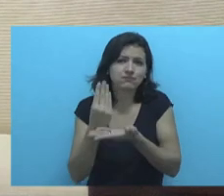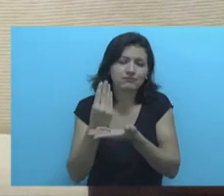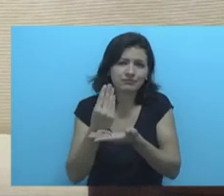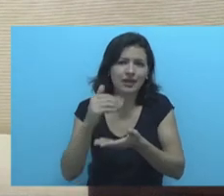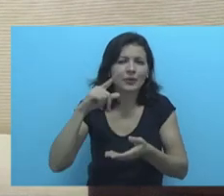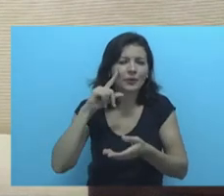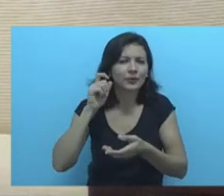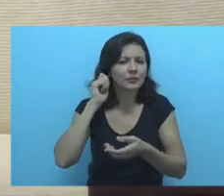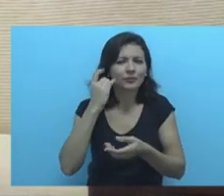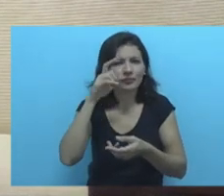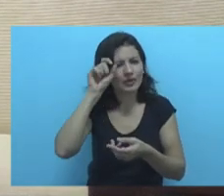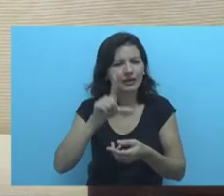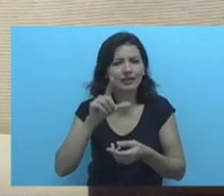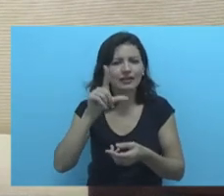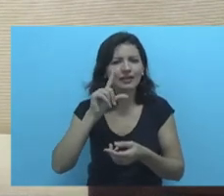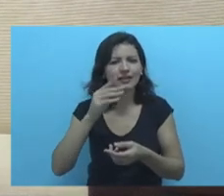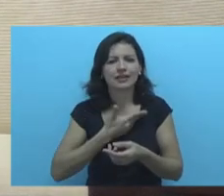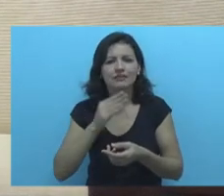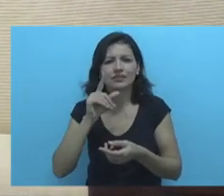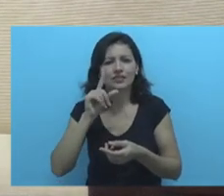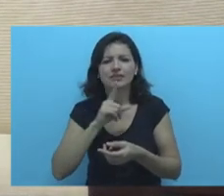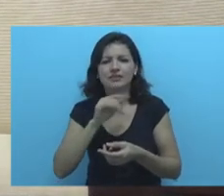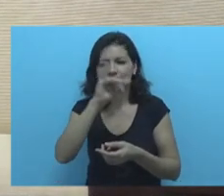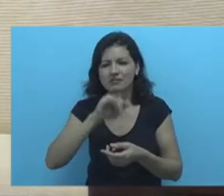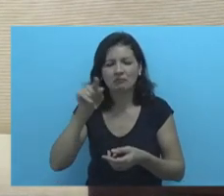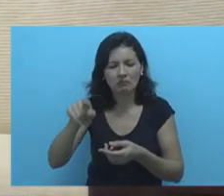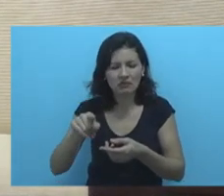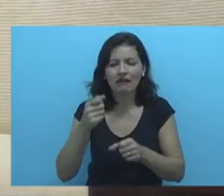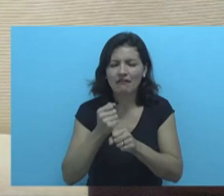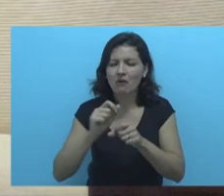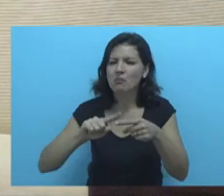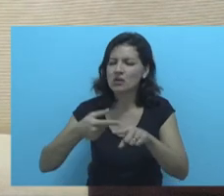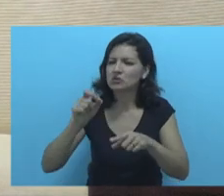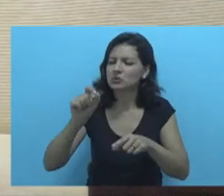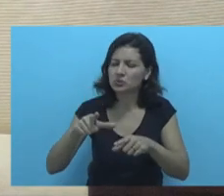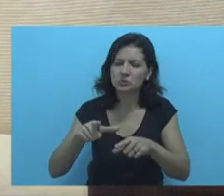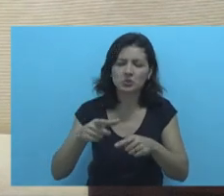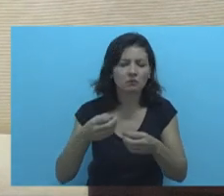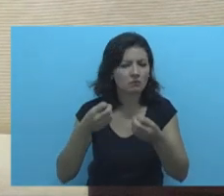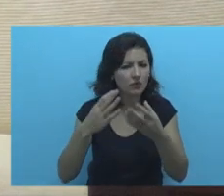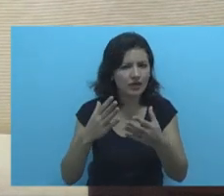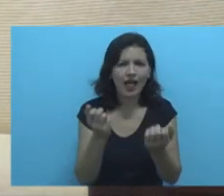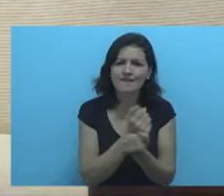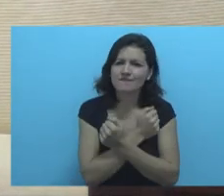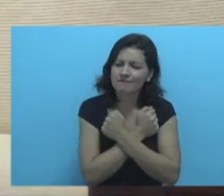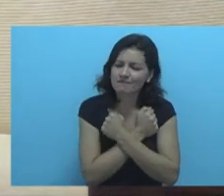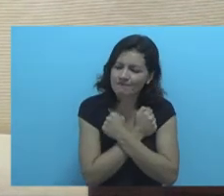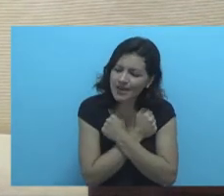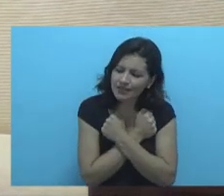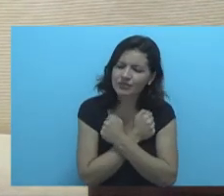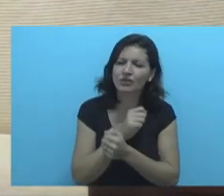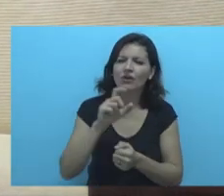Miguel Lifchi para la política. Y él vaya si lo supo aprovechar y lo pudo aprovechar. Un abrazo gigante a Clara, a todos